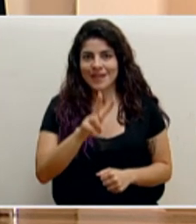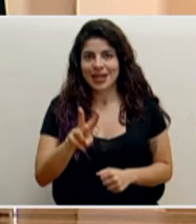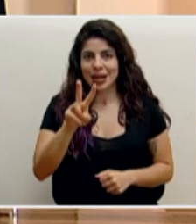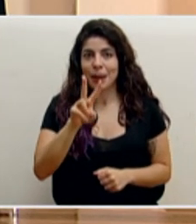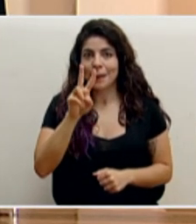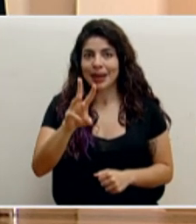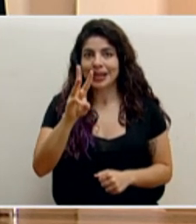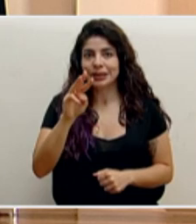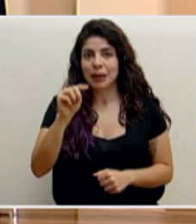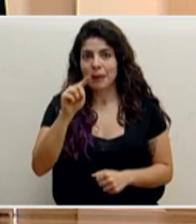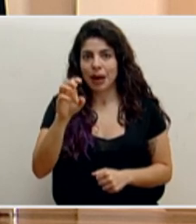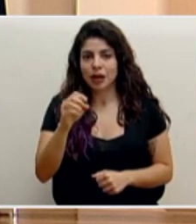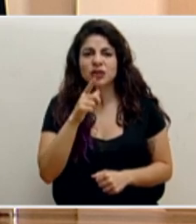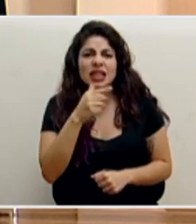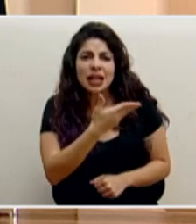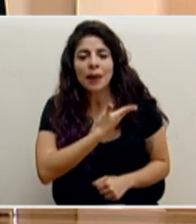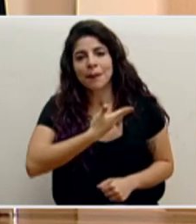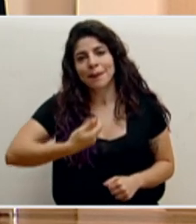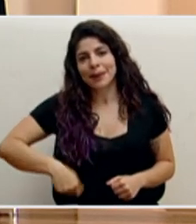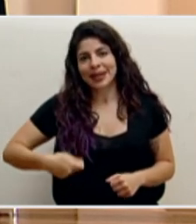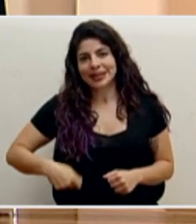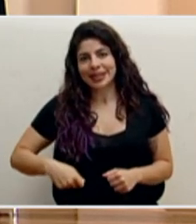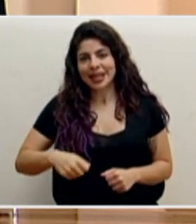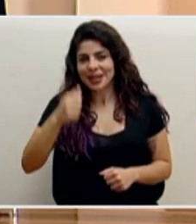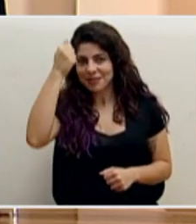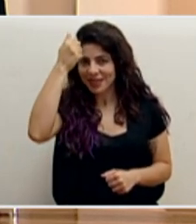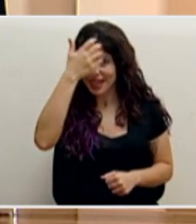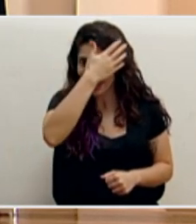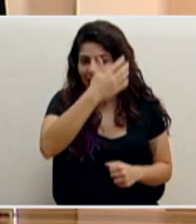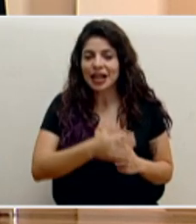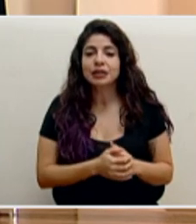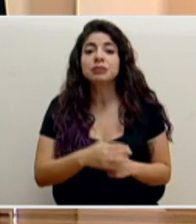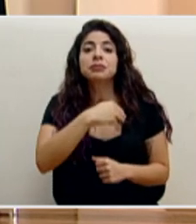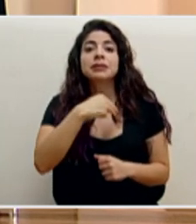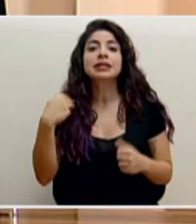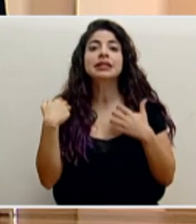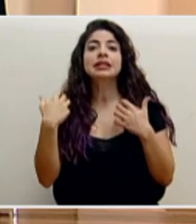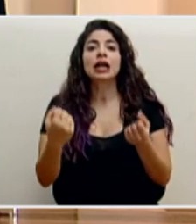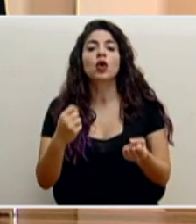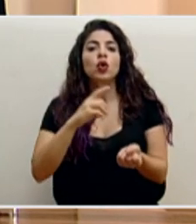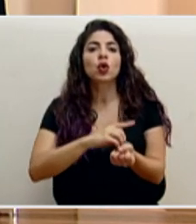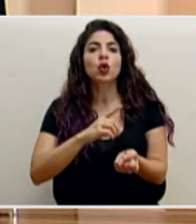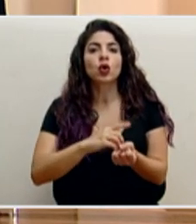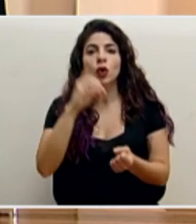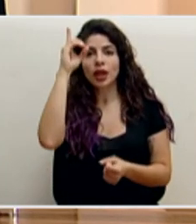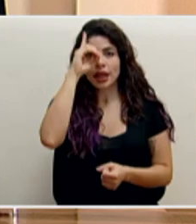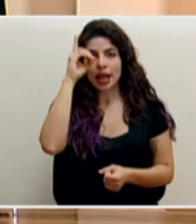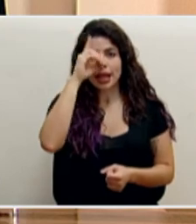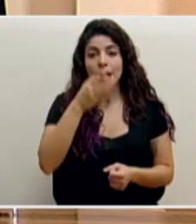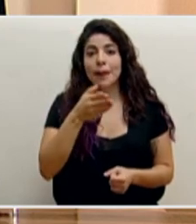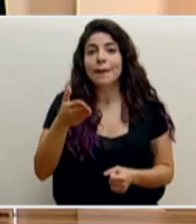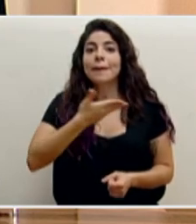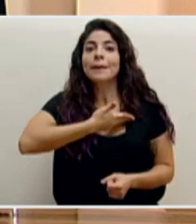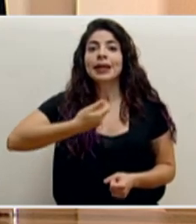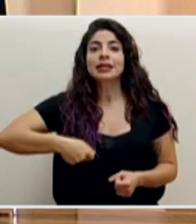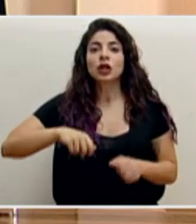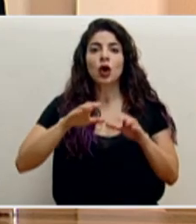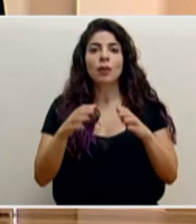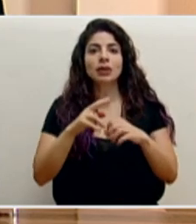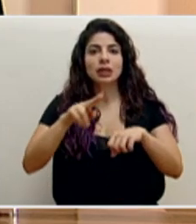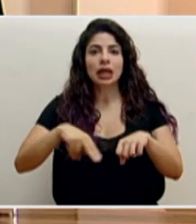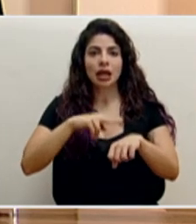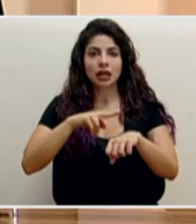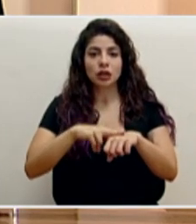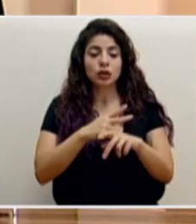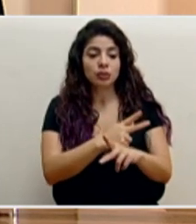el presidente de la República, el señor Carlos Alvarado Quesada, el ministro de Salud, el doctor Daniel Salas, el presidente de la Comisión Nacional